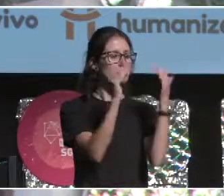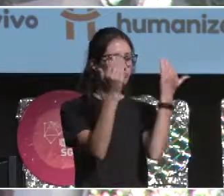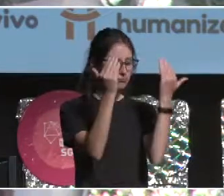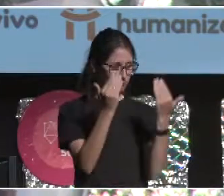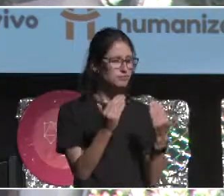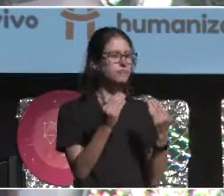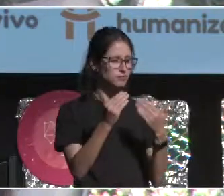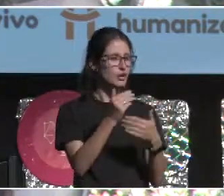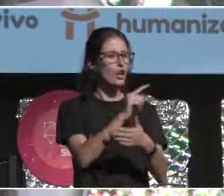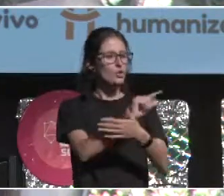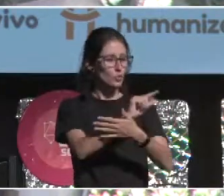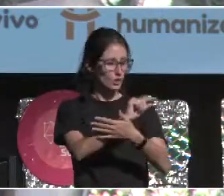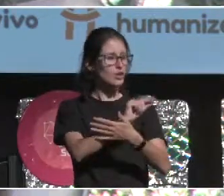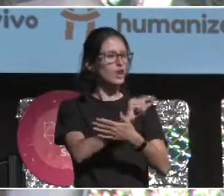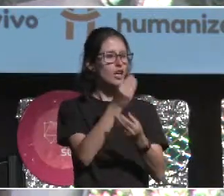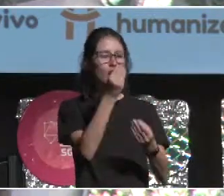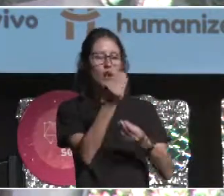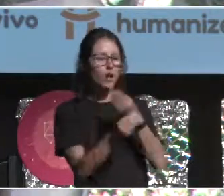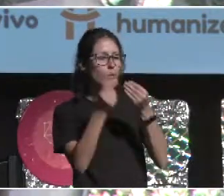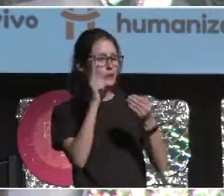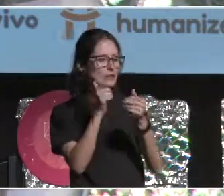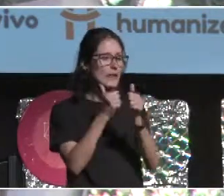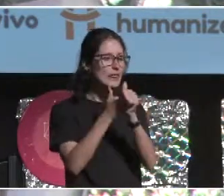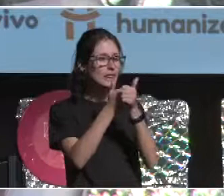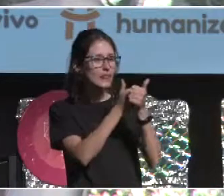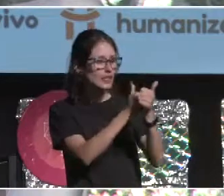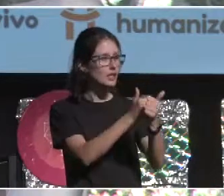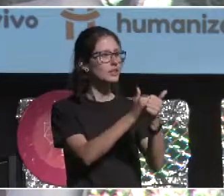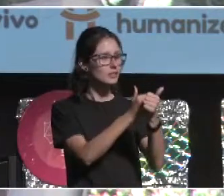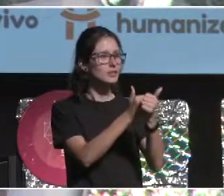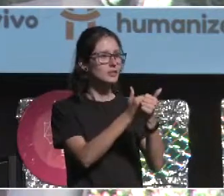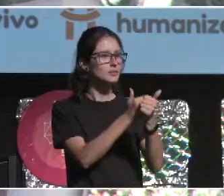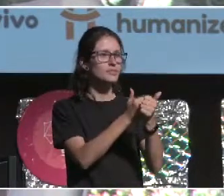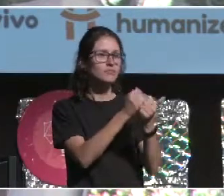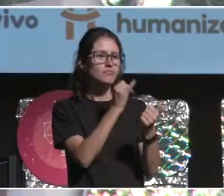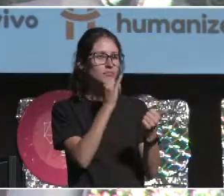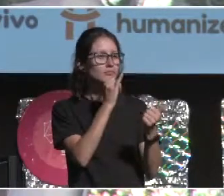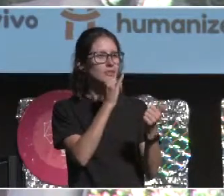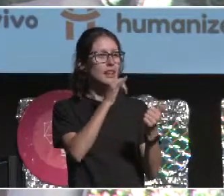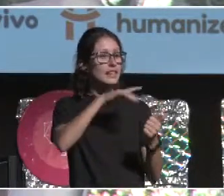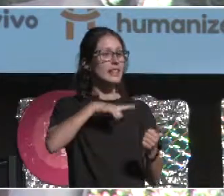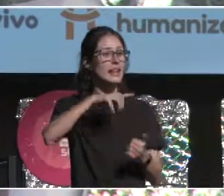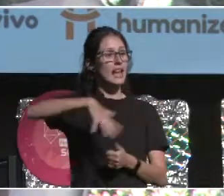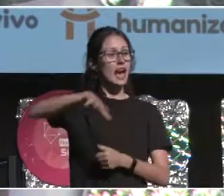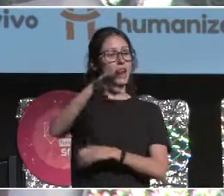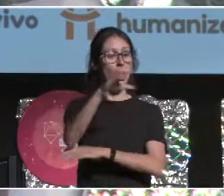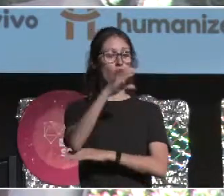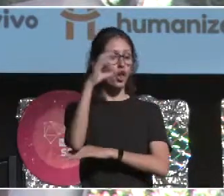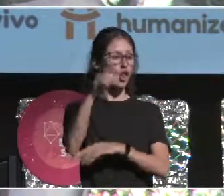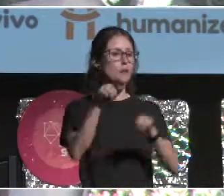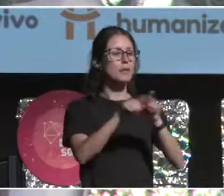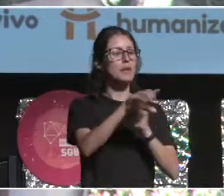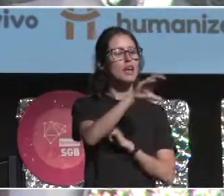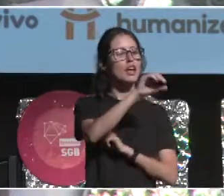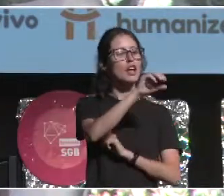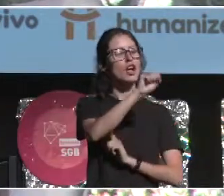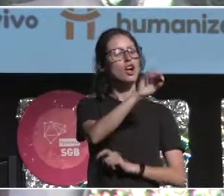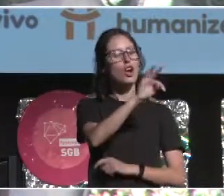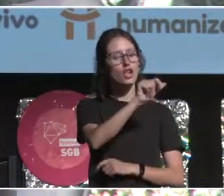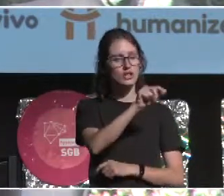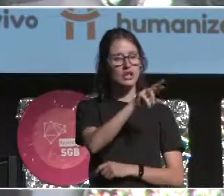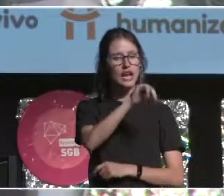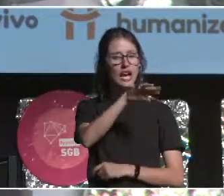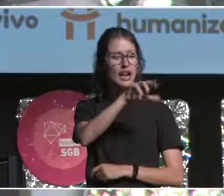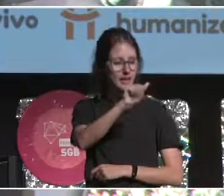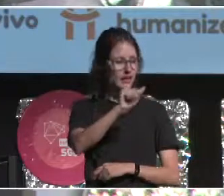medir cómo se está percibiendo a nivel de Costa Rica y Colombia todo el tema de la